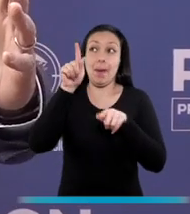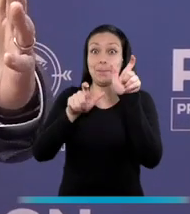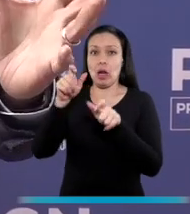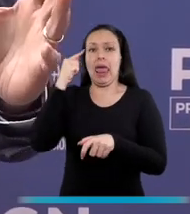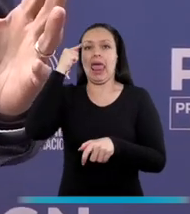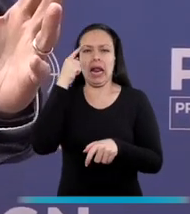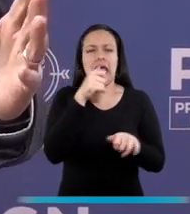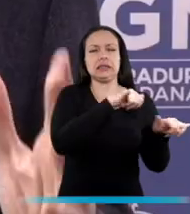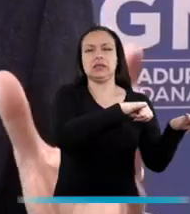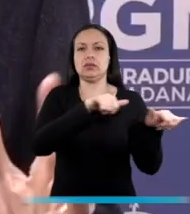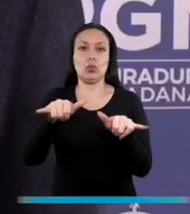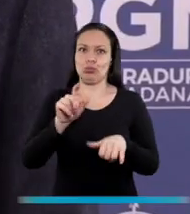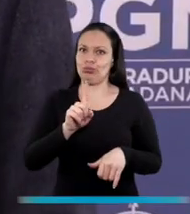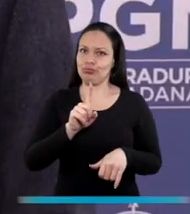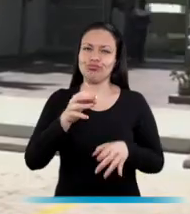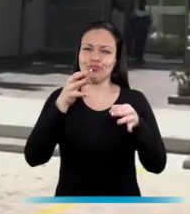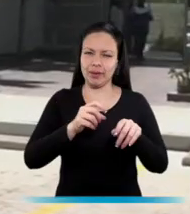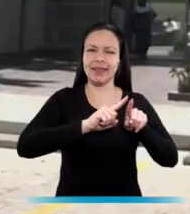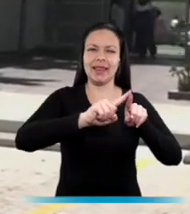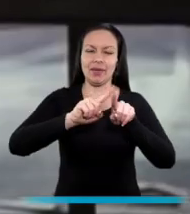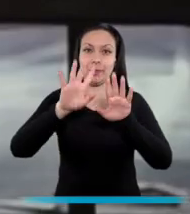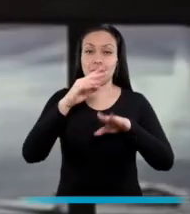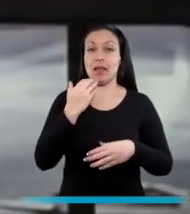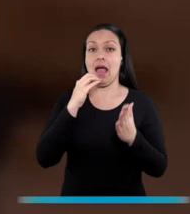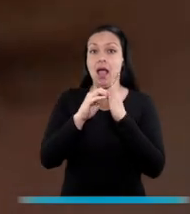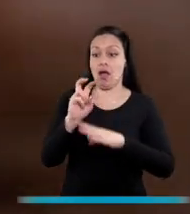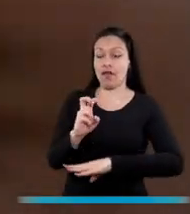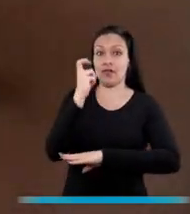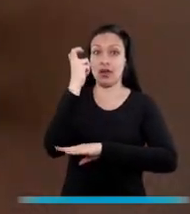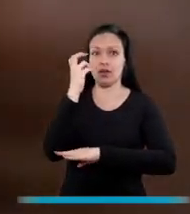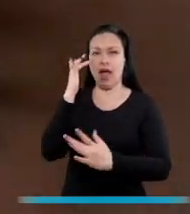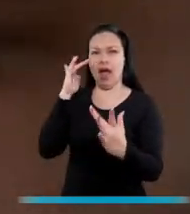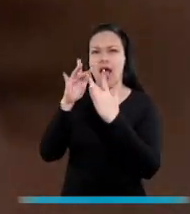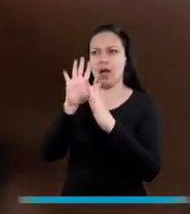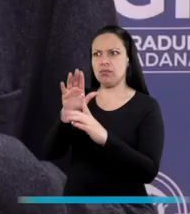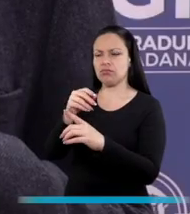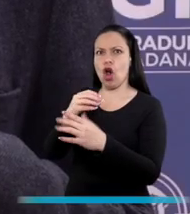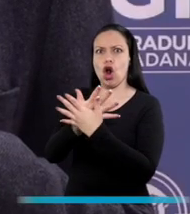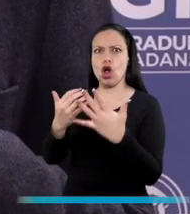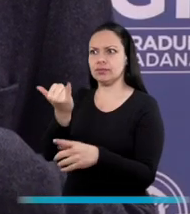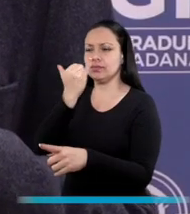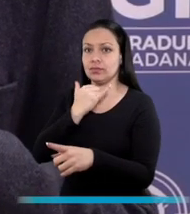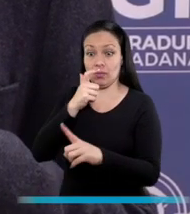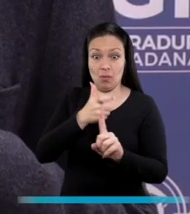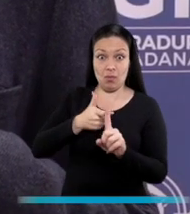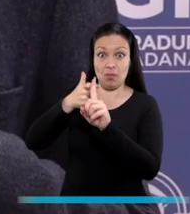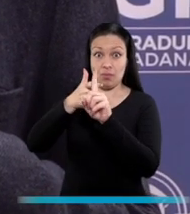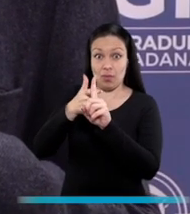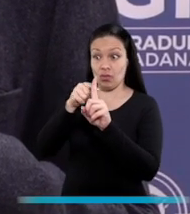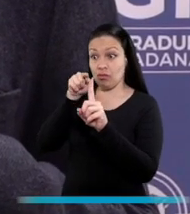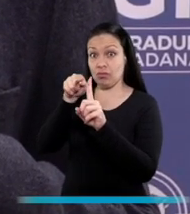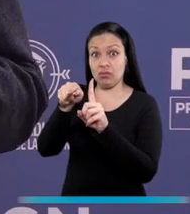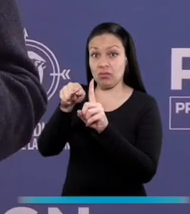mayoría de la gente funciones similares pero son muy distintas la fiscalía se ocupa de los delitos el procurador no se ocupa de perseguir a quienes han